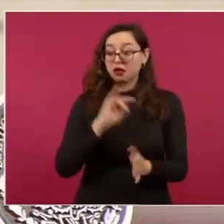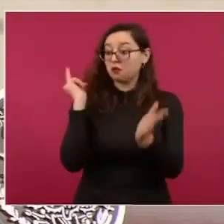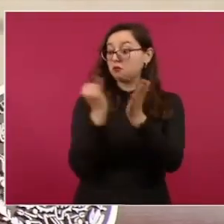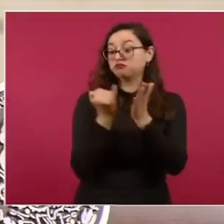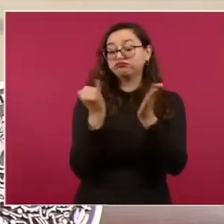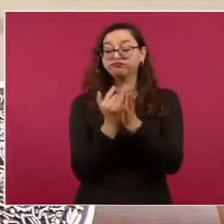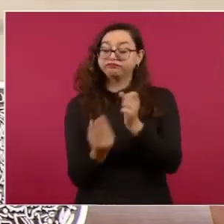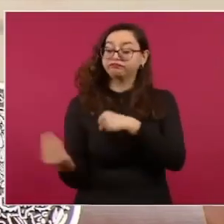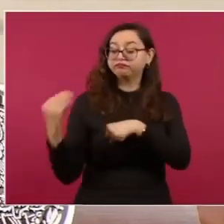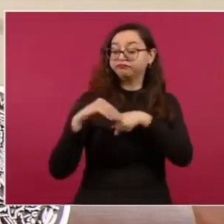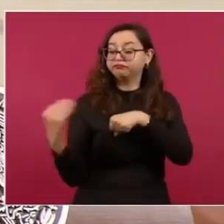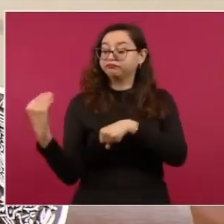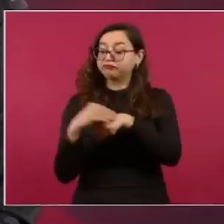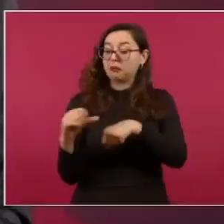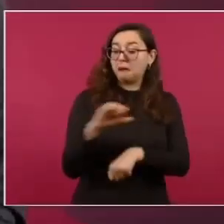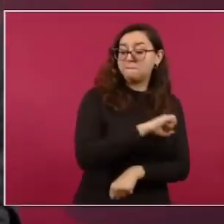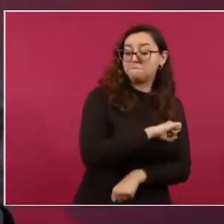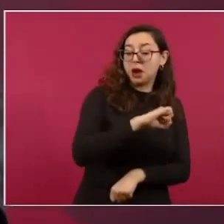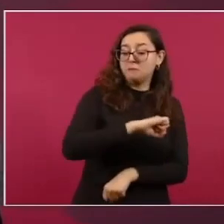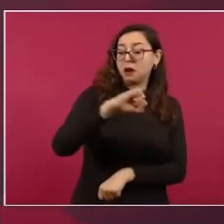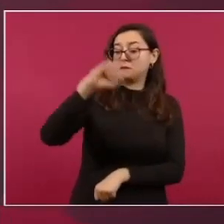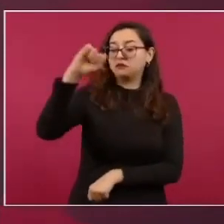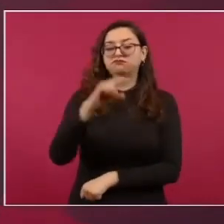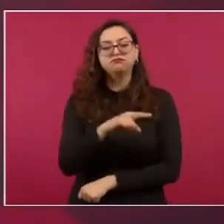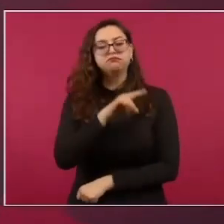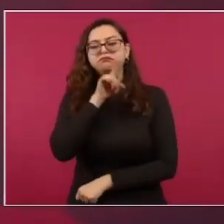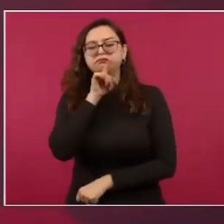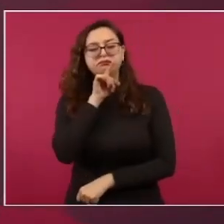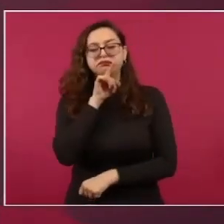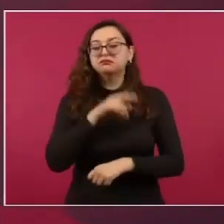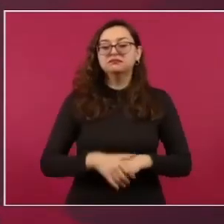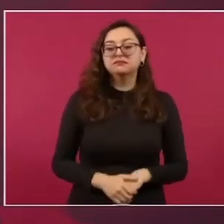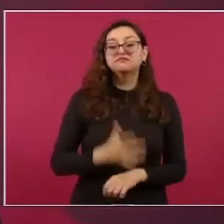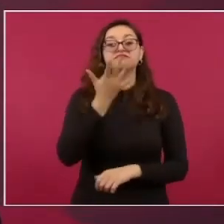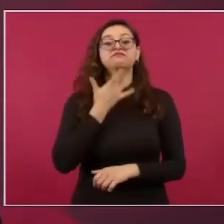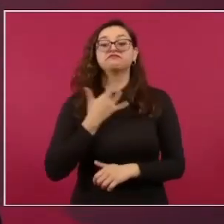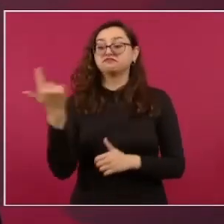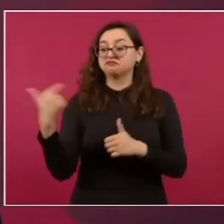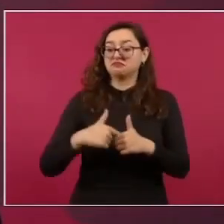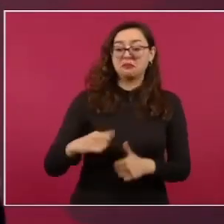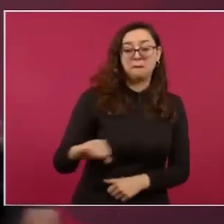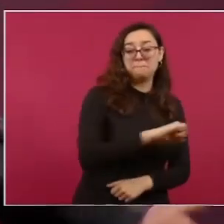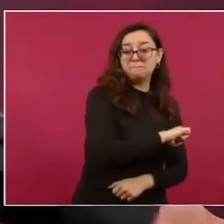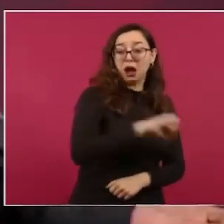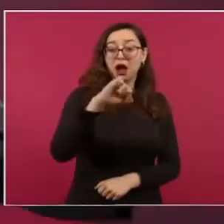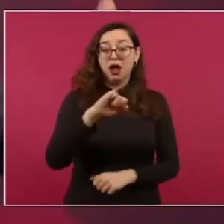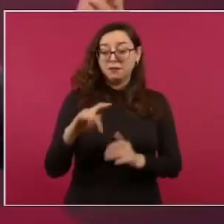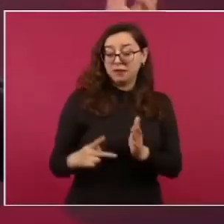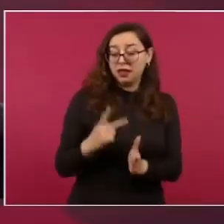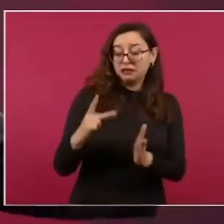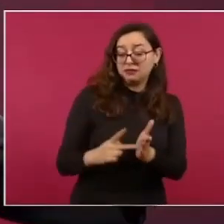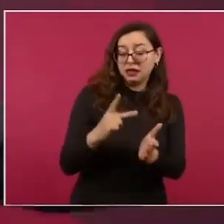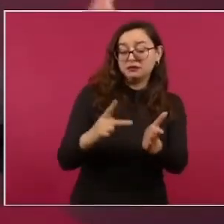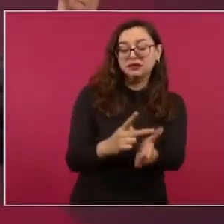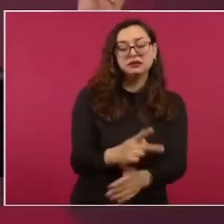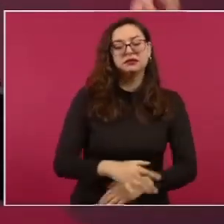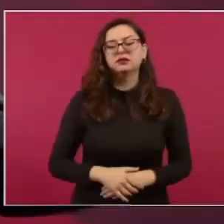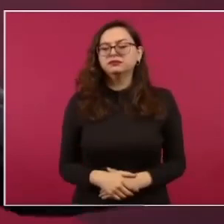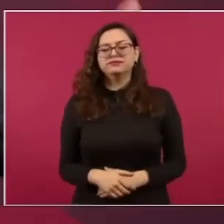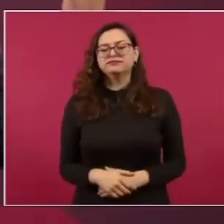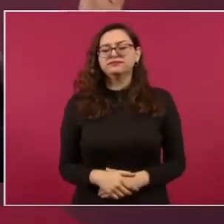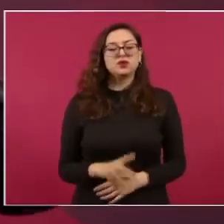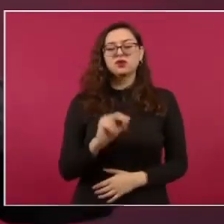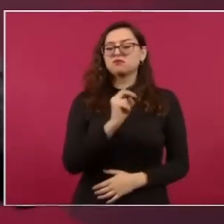impuestos, no hace falta decretar gasolinazos. Si no hay corrupción,